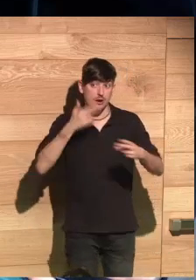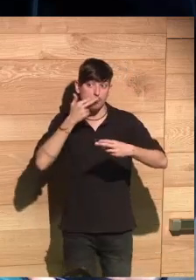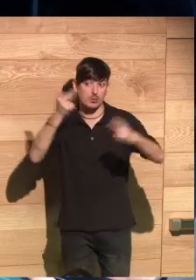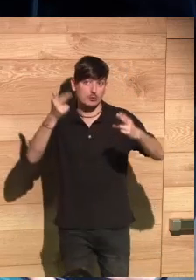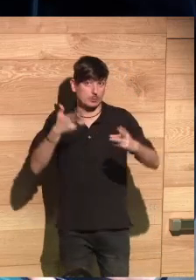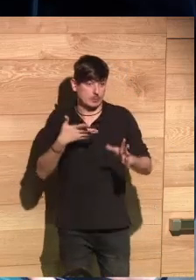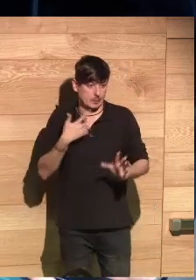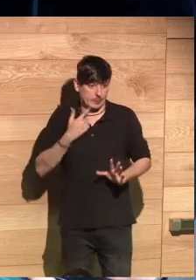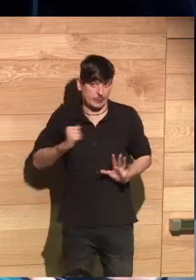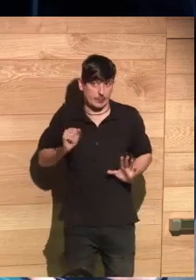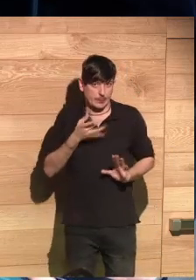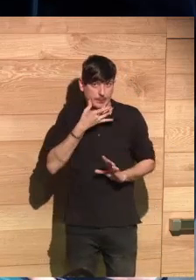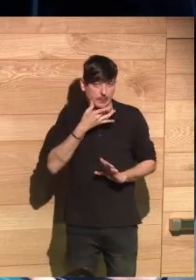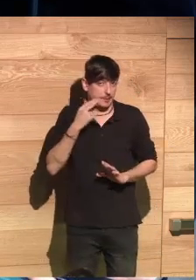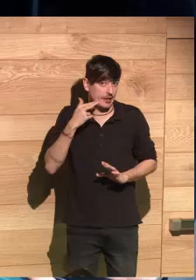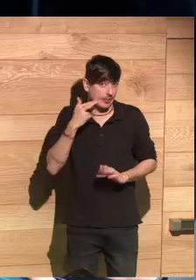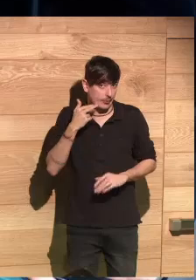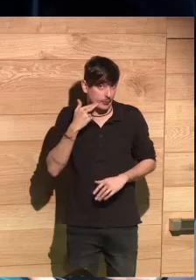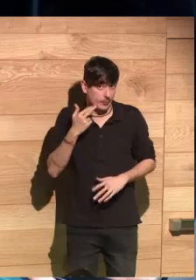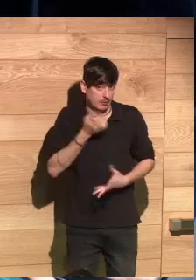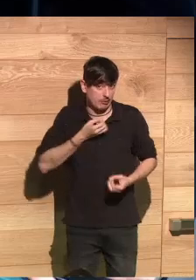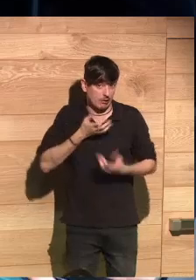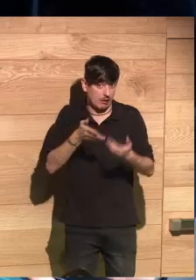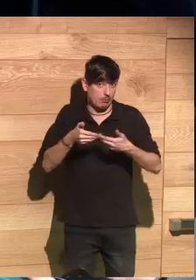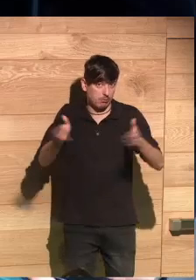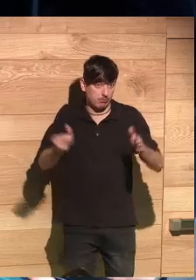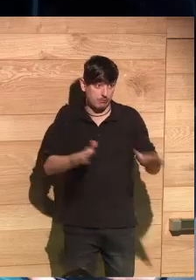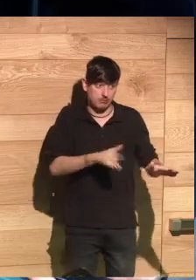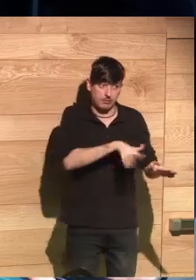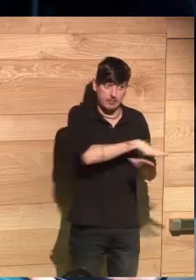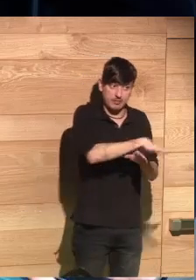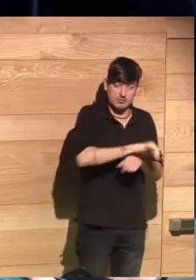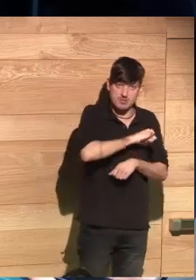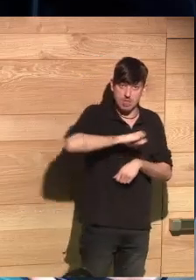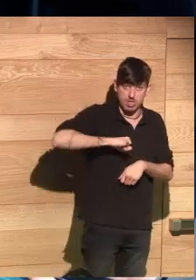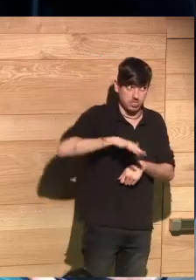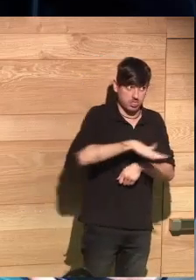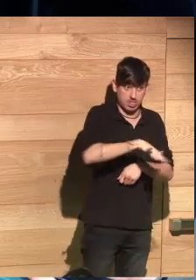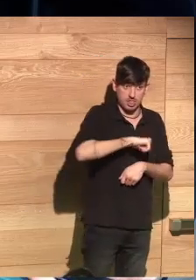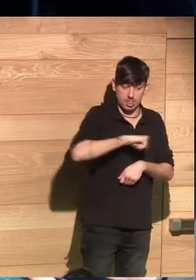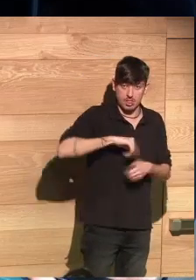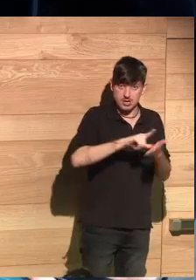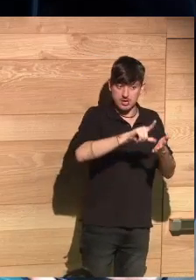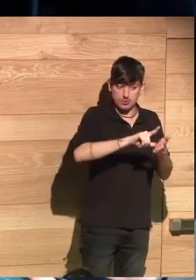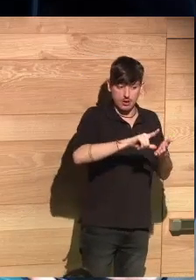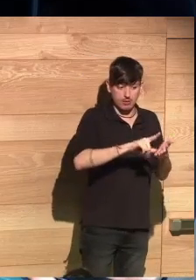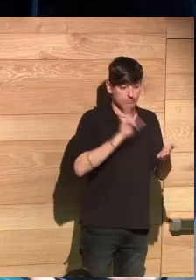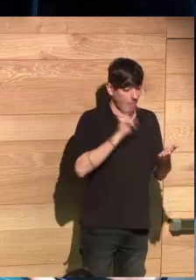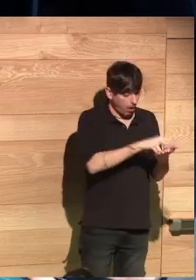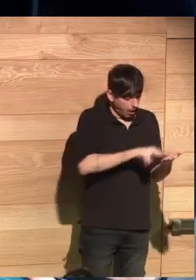a articularlo porque tienen miedo a los demás, ¿no? Pero el espacio de la intimidad, el espacio de la literatura nos